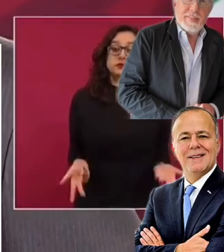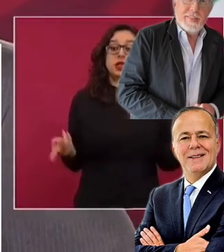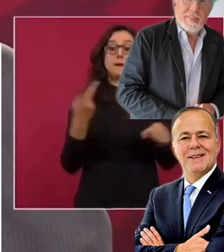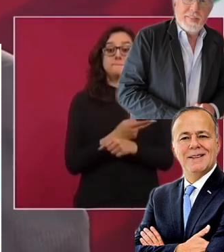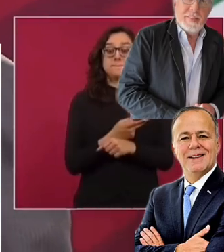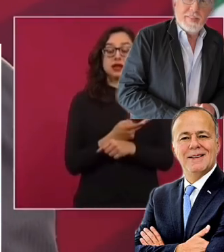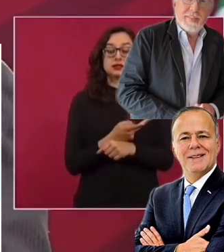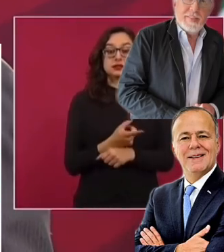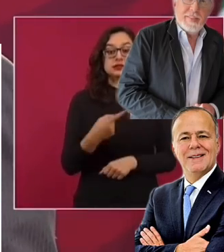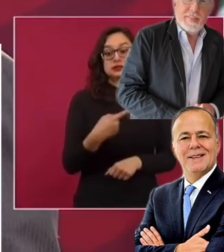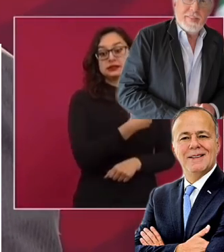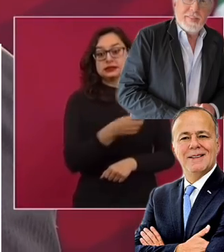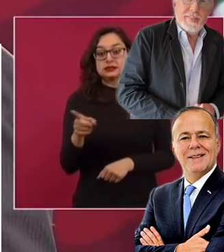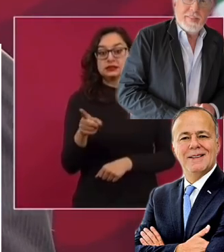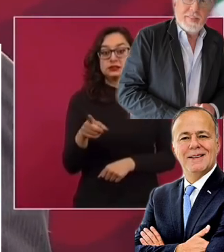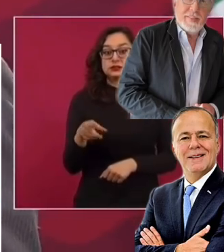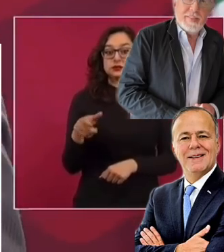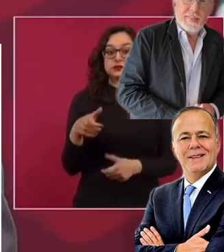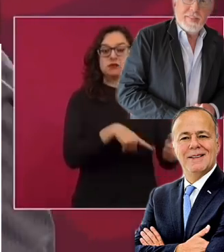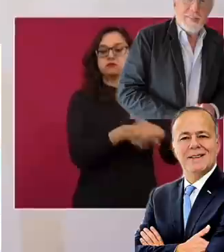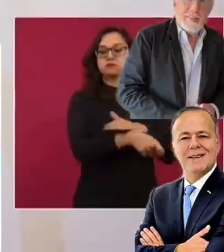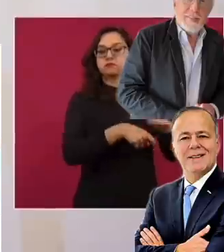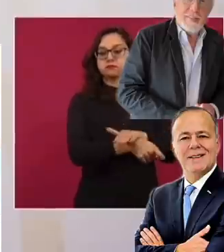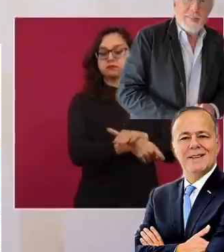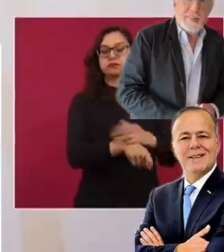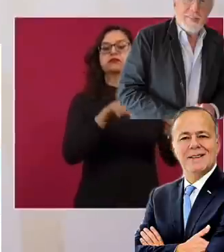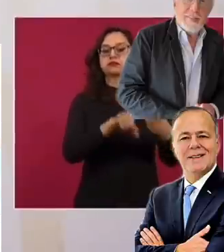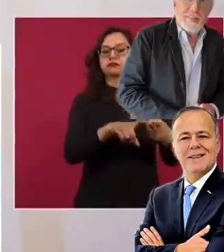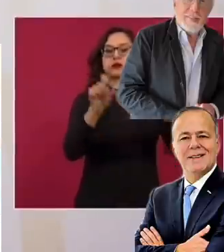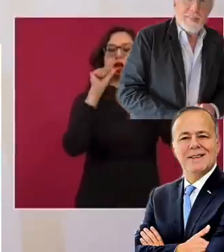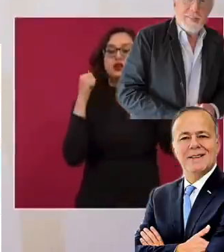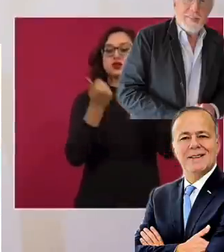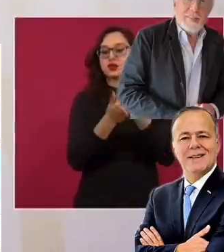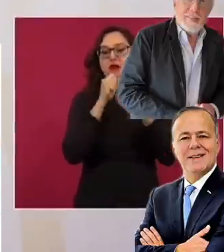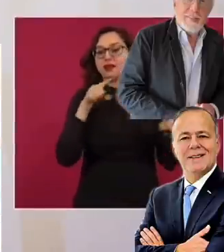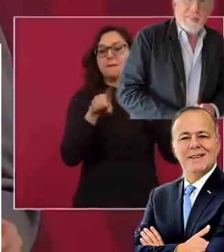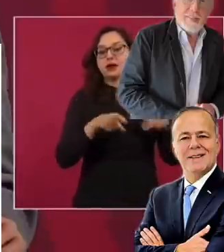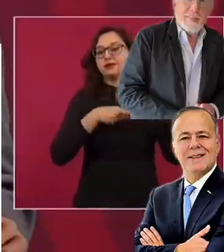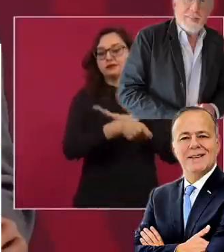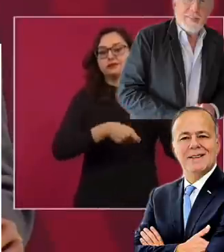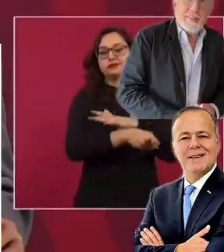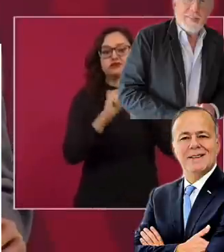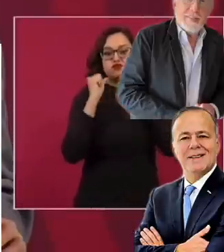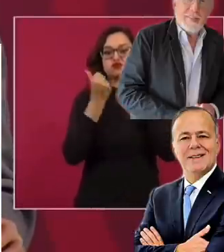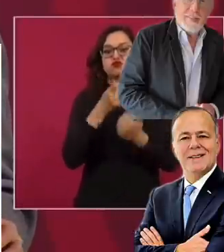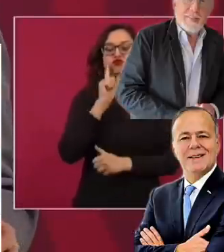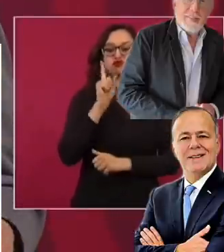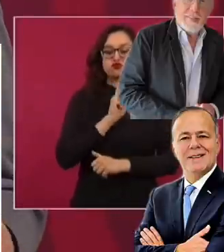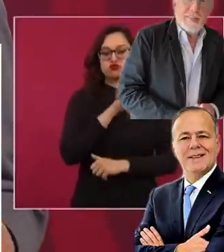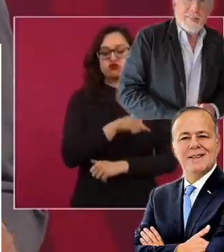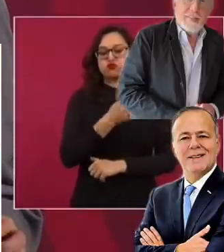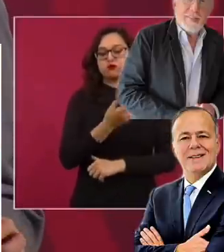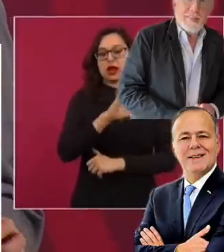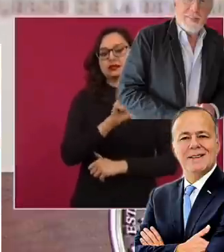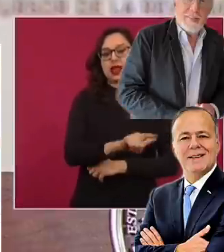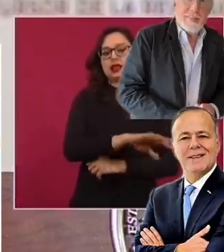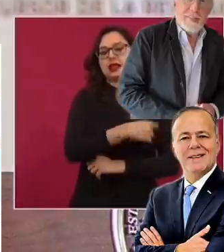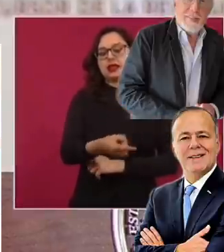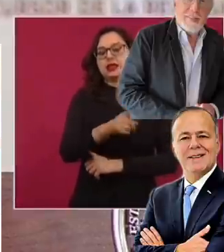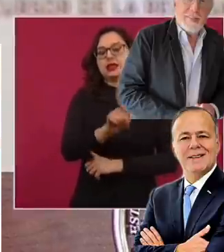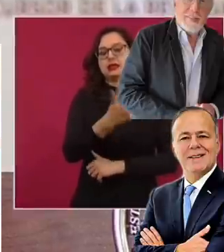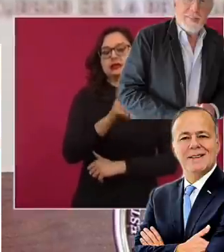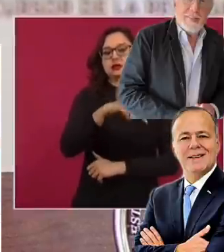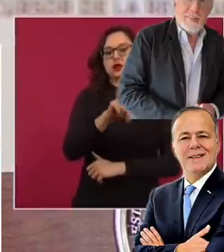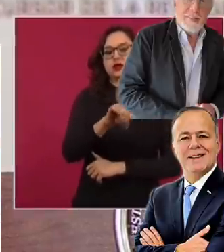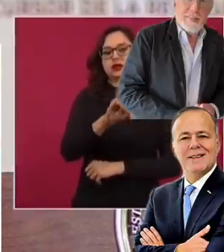reciben dinero de los medios conservadores, otros de asociaciones como la de la señora Casal y Claudio X González, que reciben